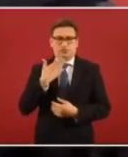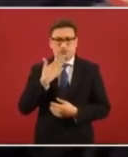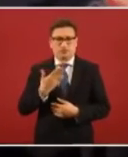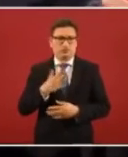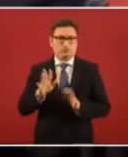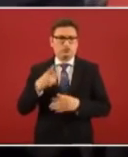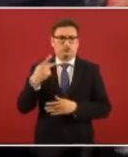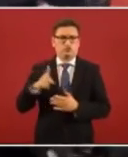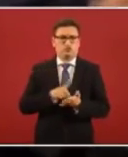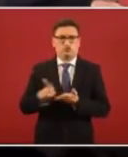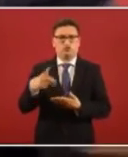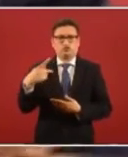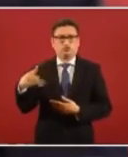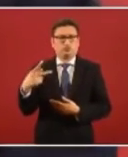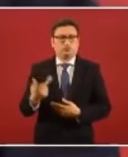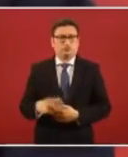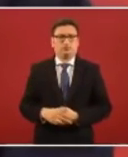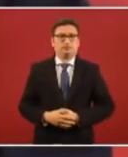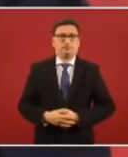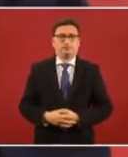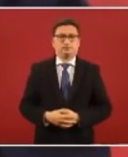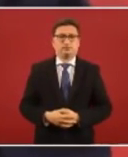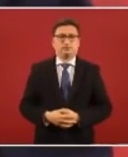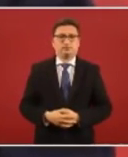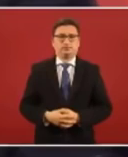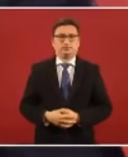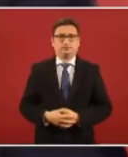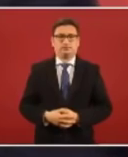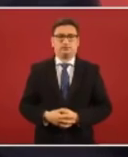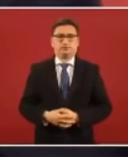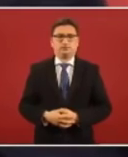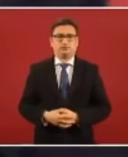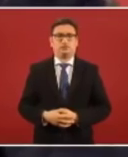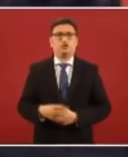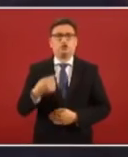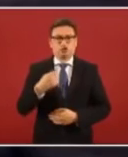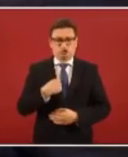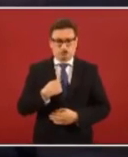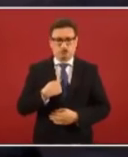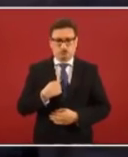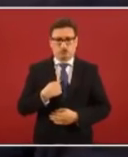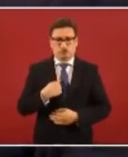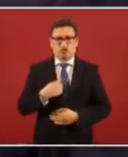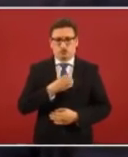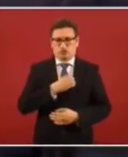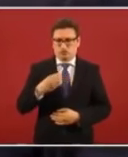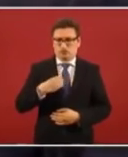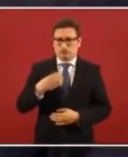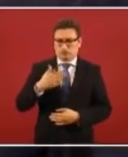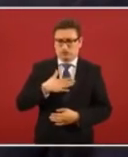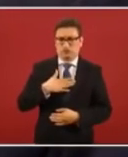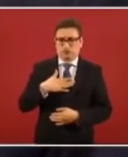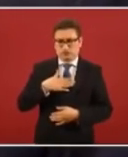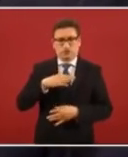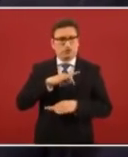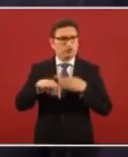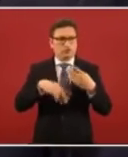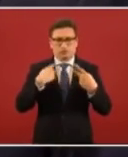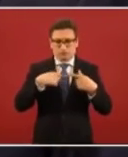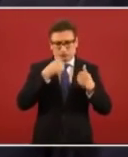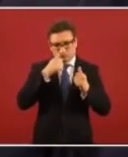Tiene todo el derecho de hacerlo. Pero y yo tengo la obligación de escuchar a